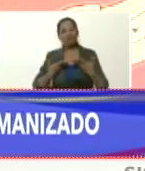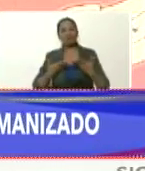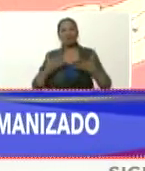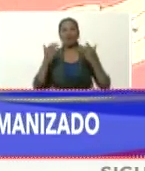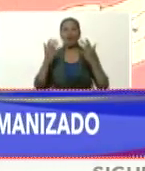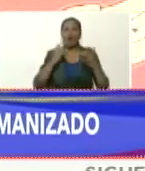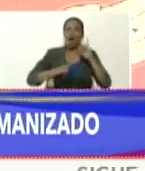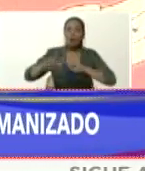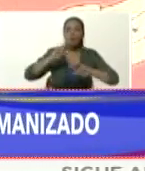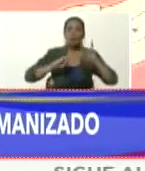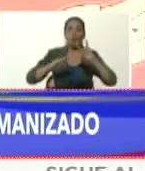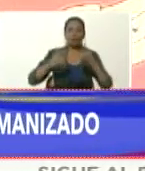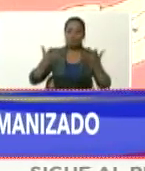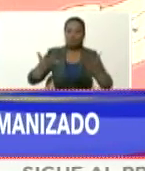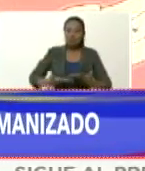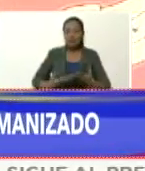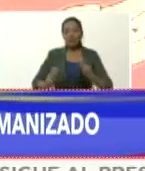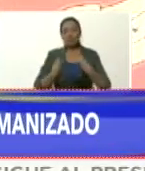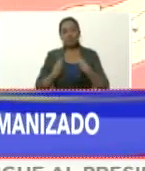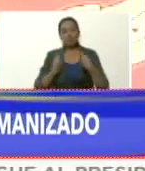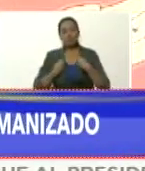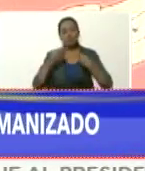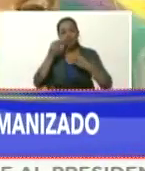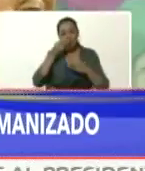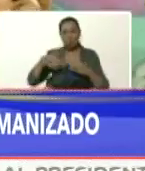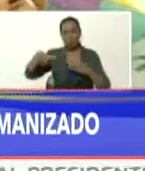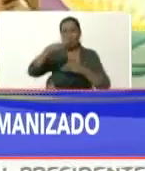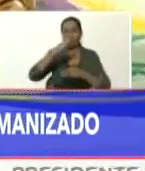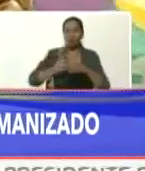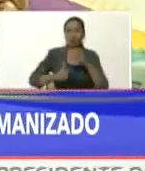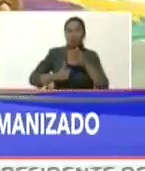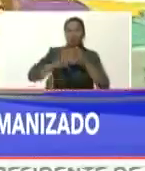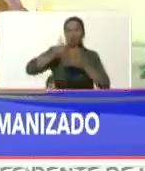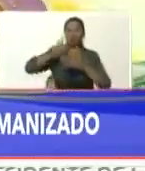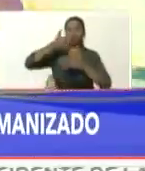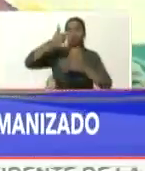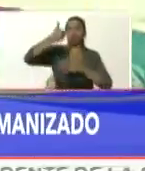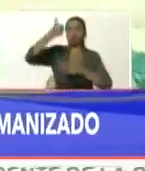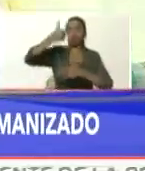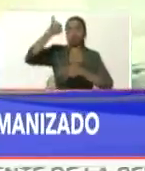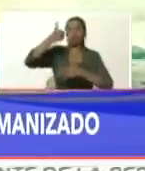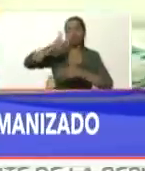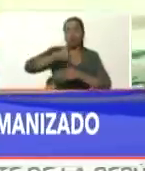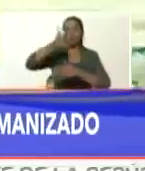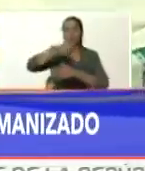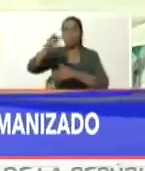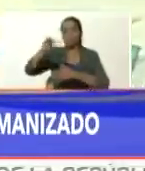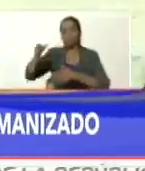vivir y la población debe crecer, crecer, crecer, crecer.